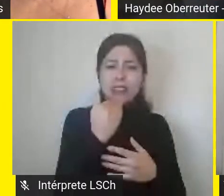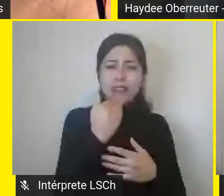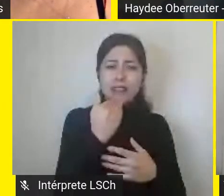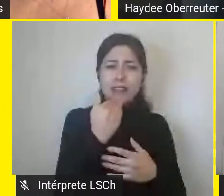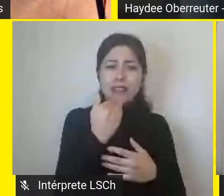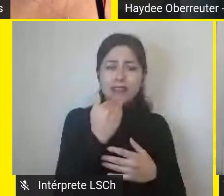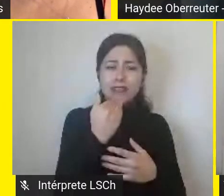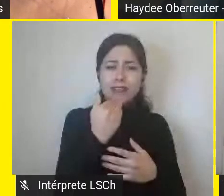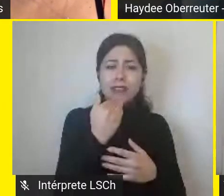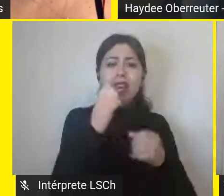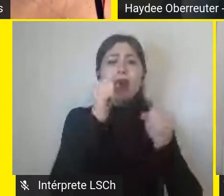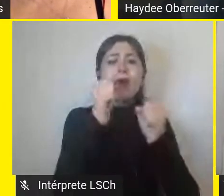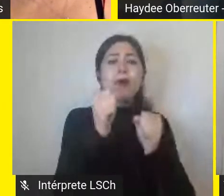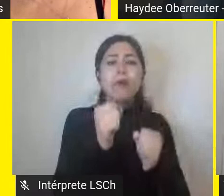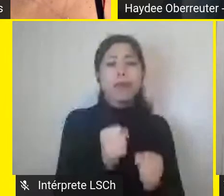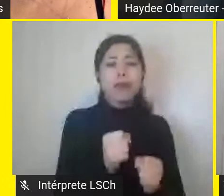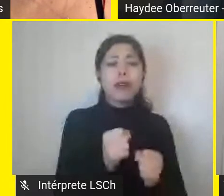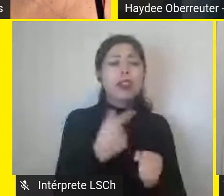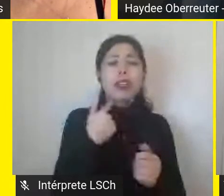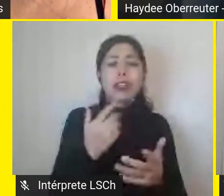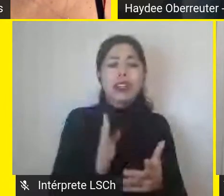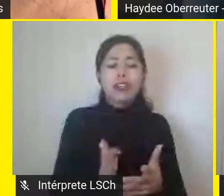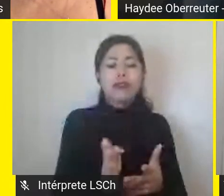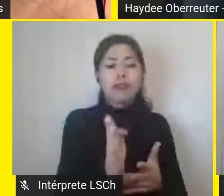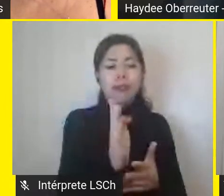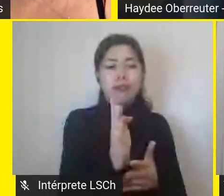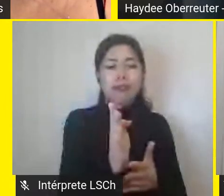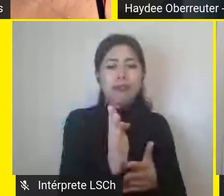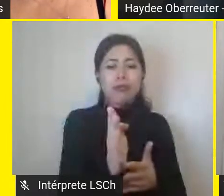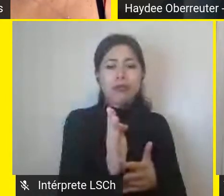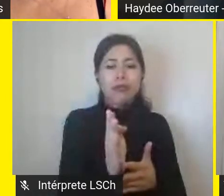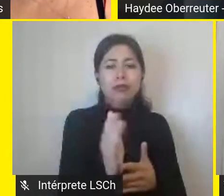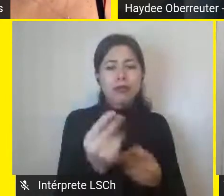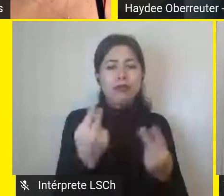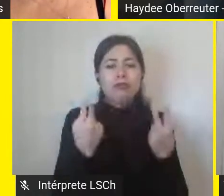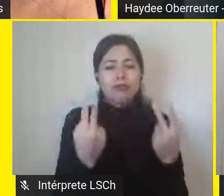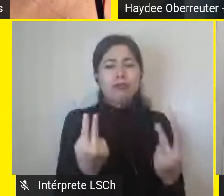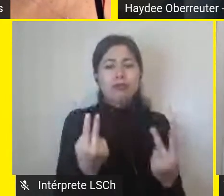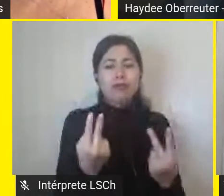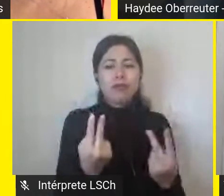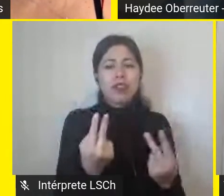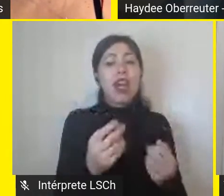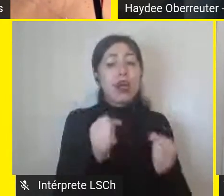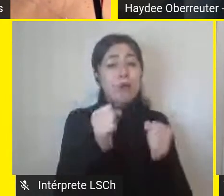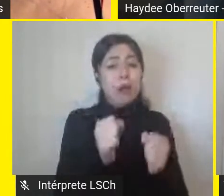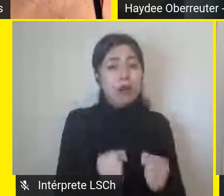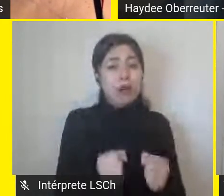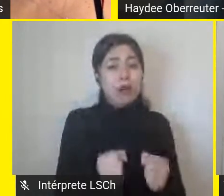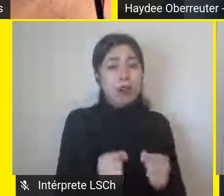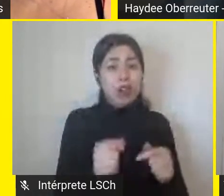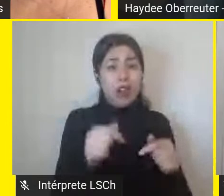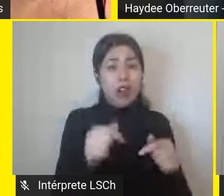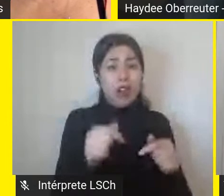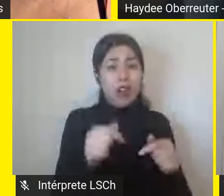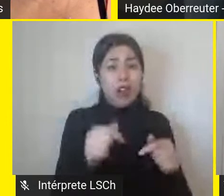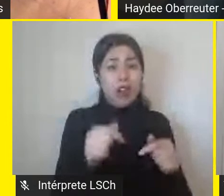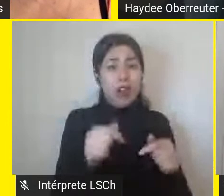actuando y la posibilidad hoy ya de no seguir haciéndole el juego a la